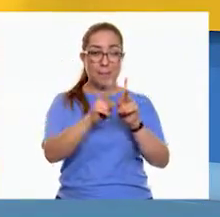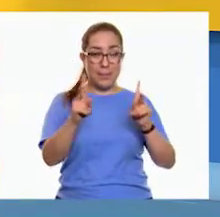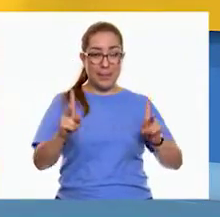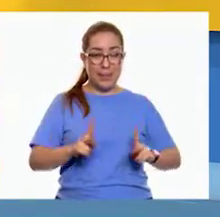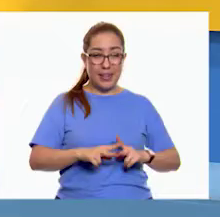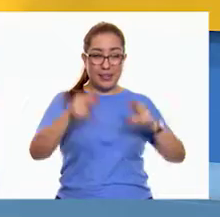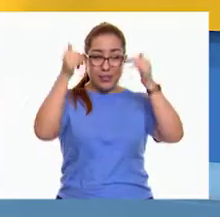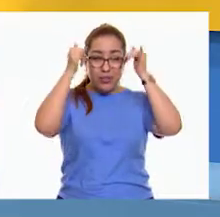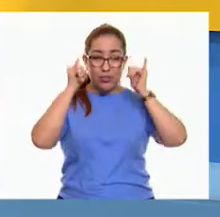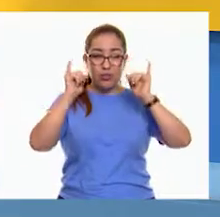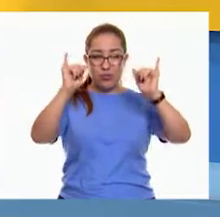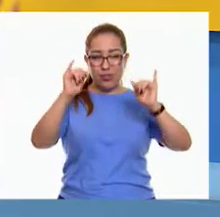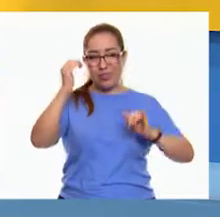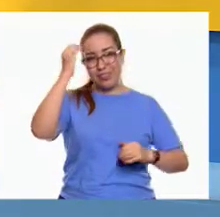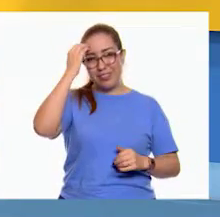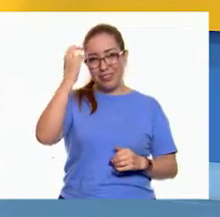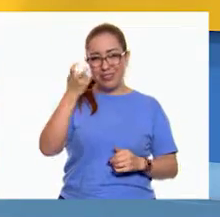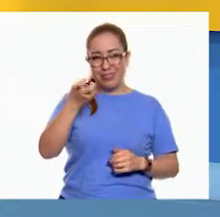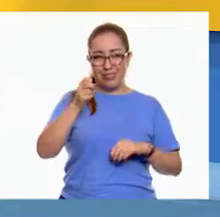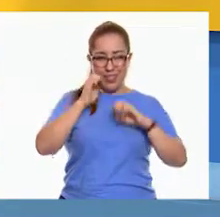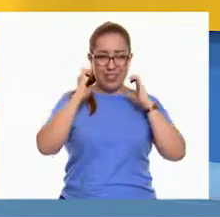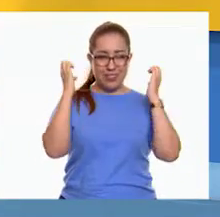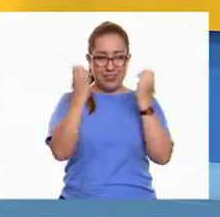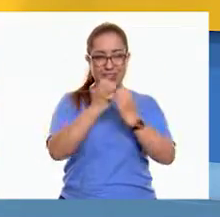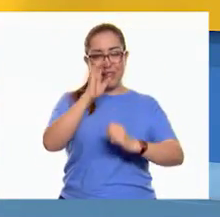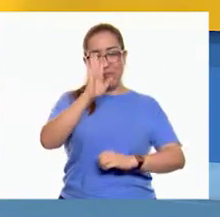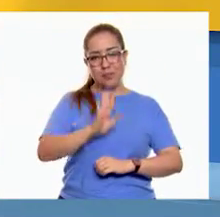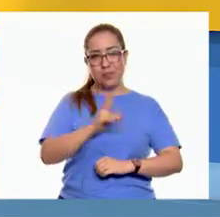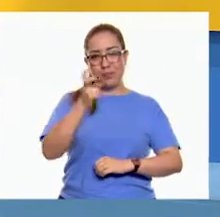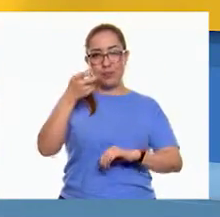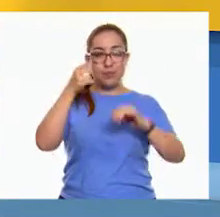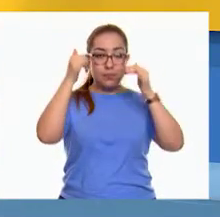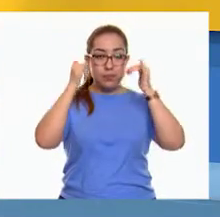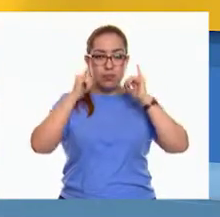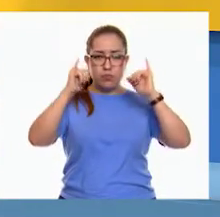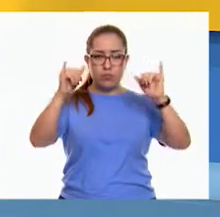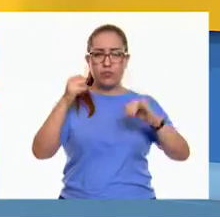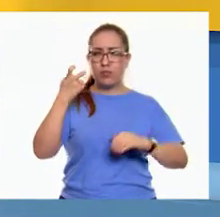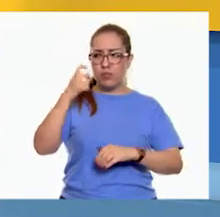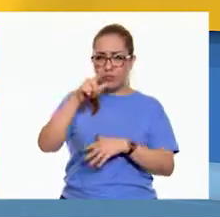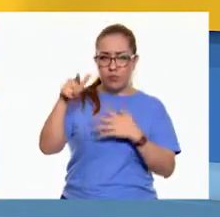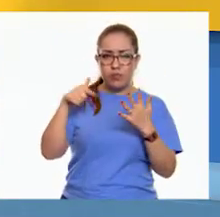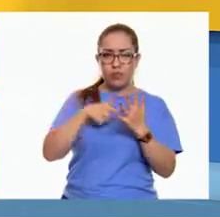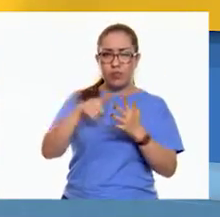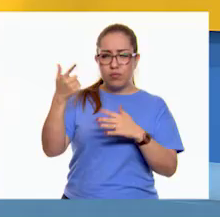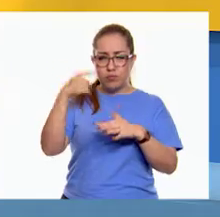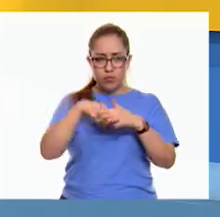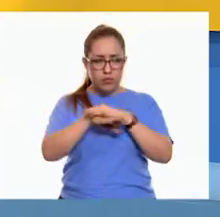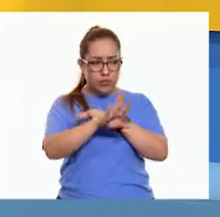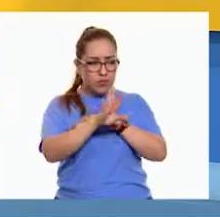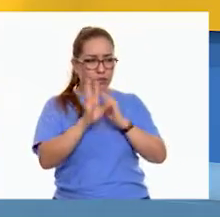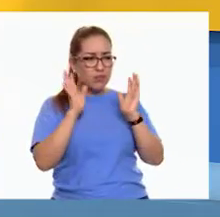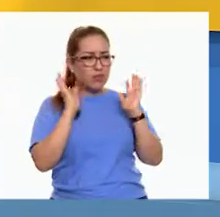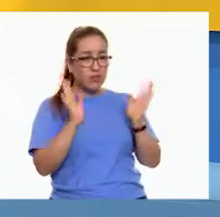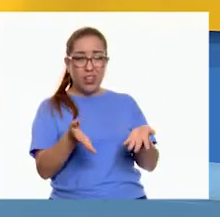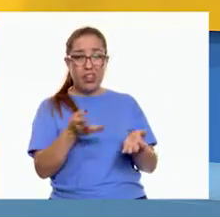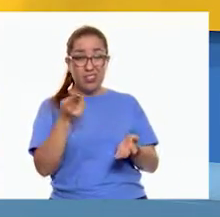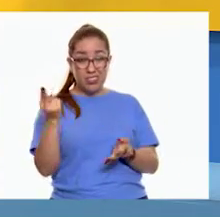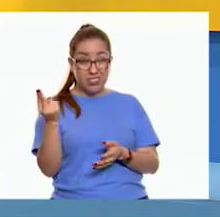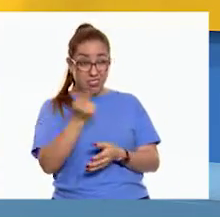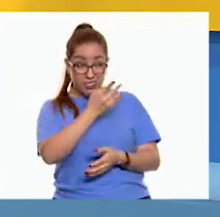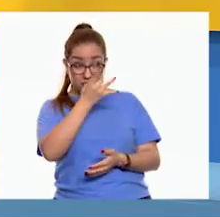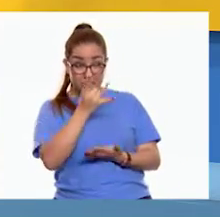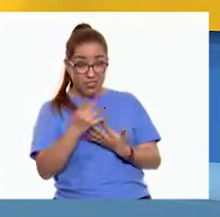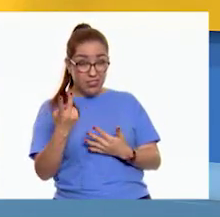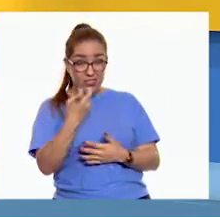pero esto siguió creciendo más y más, y pronto ese tipo de lugares, como las plazas de toro, ya no fueron suficientes, por